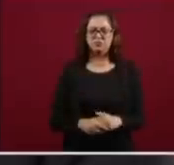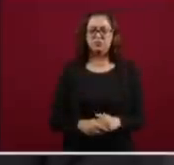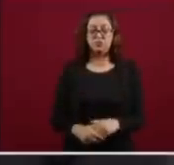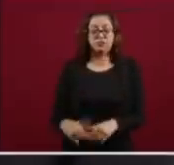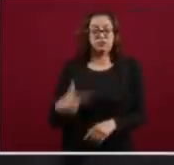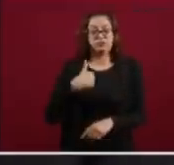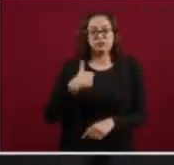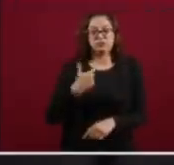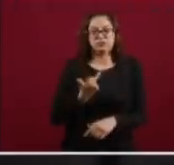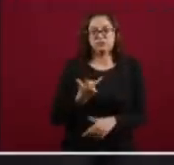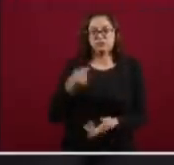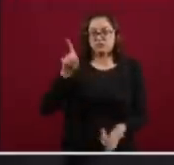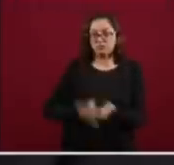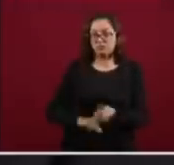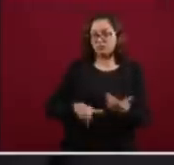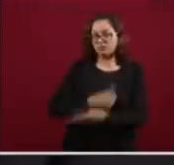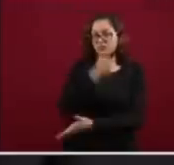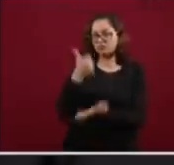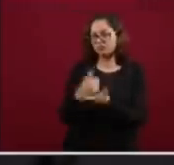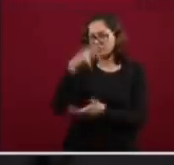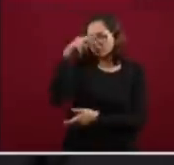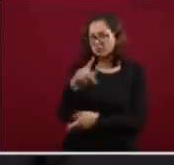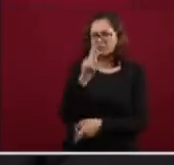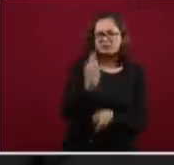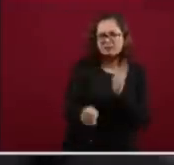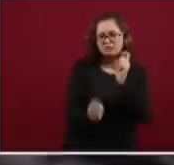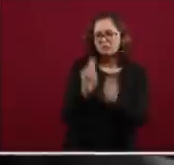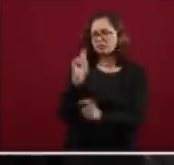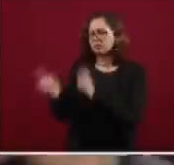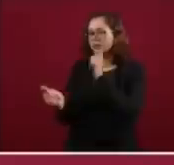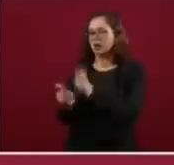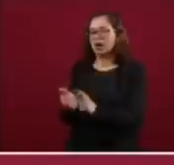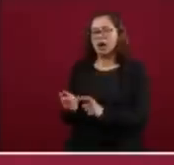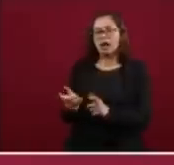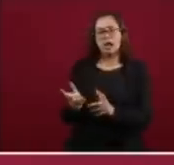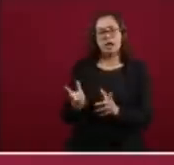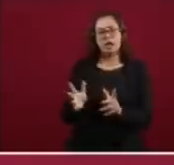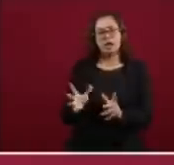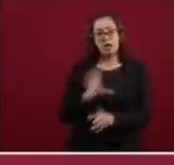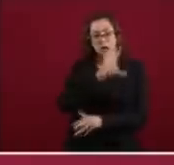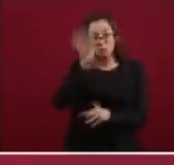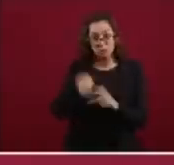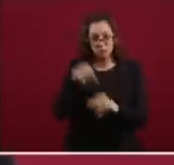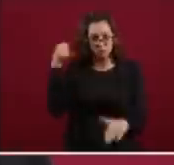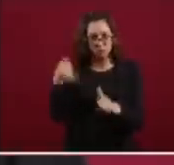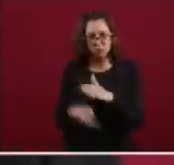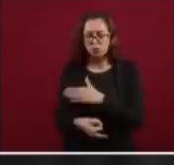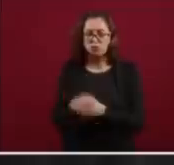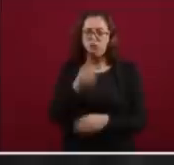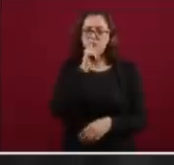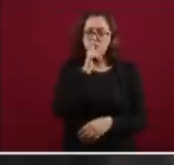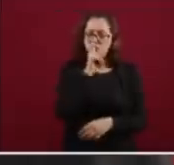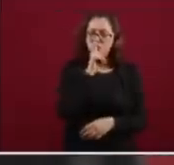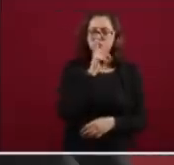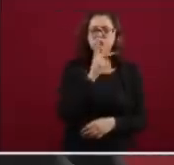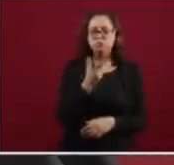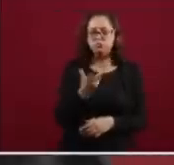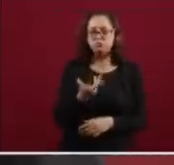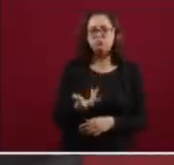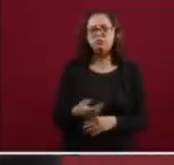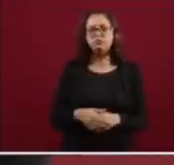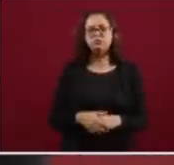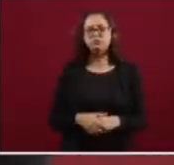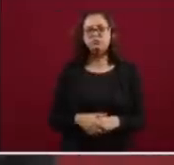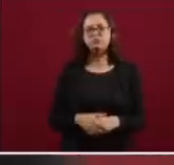involucrado tan enterado si tengo que saber de todo pero este